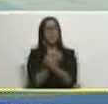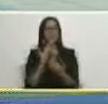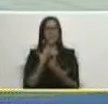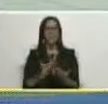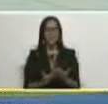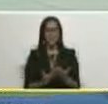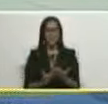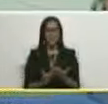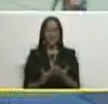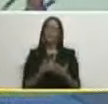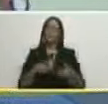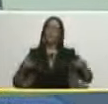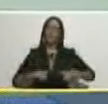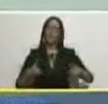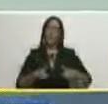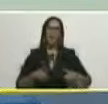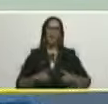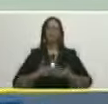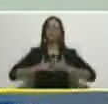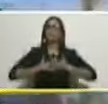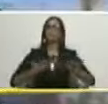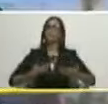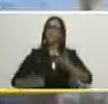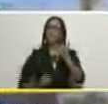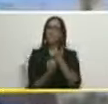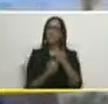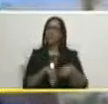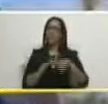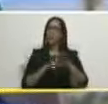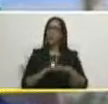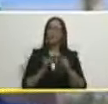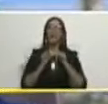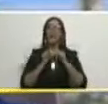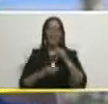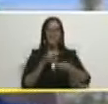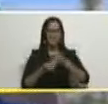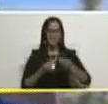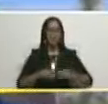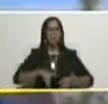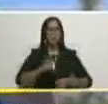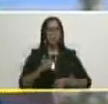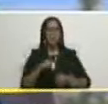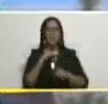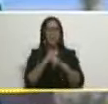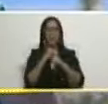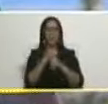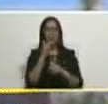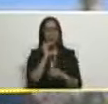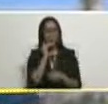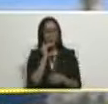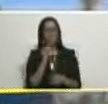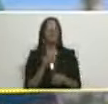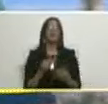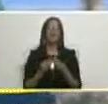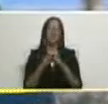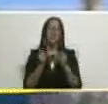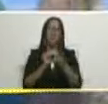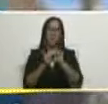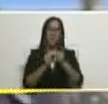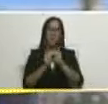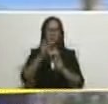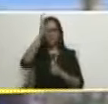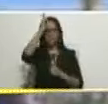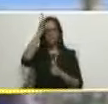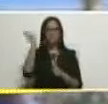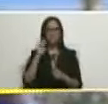gracias por su esfuerzo, su entrega y su apoyo para hacer posible esta gran obra para la juventud y para el deporte